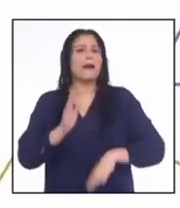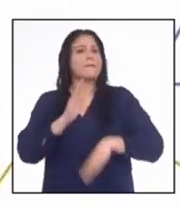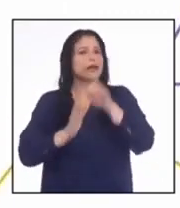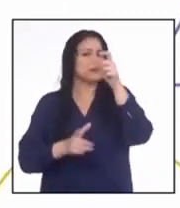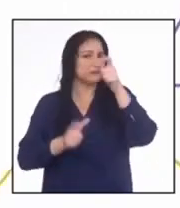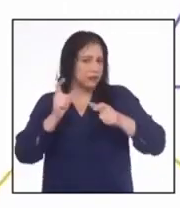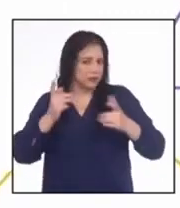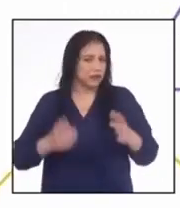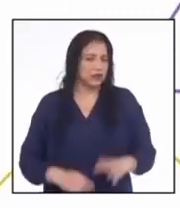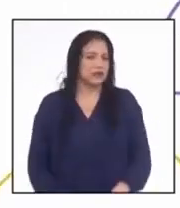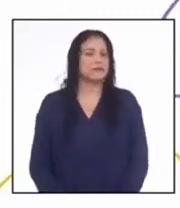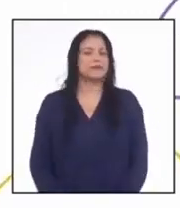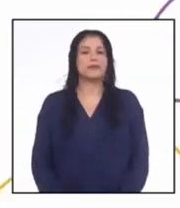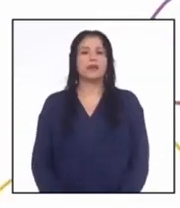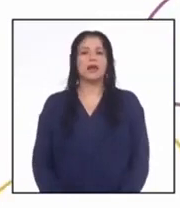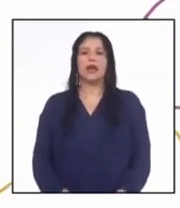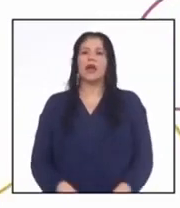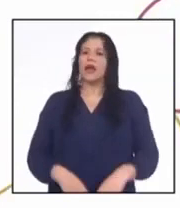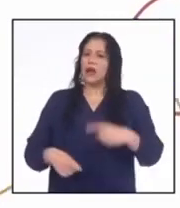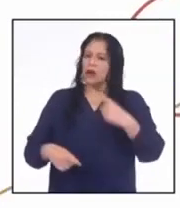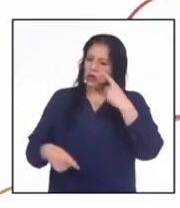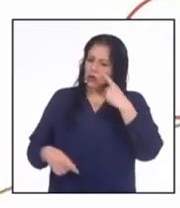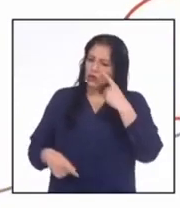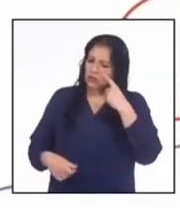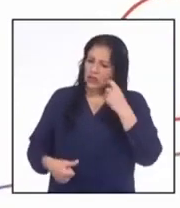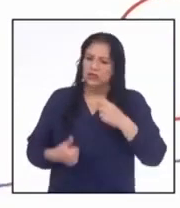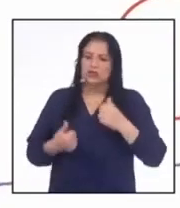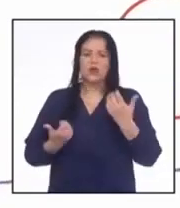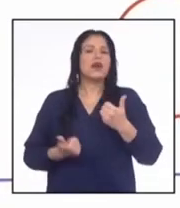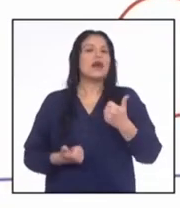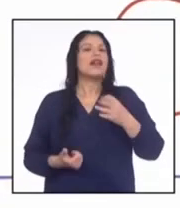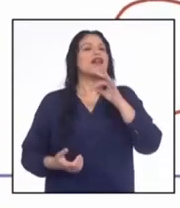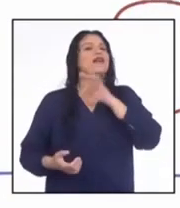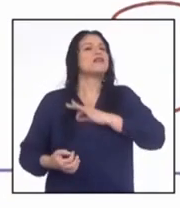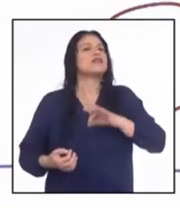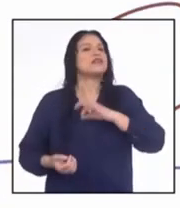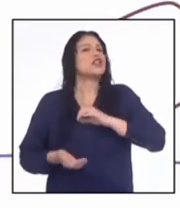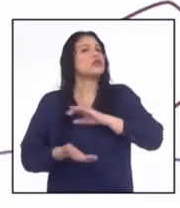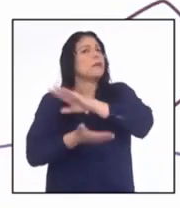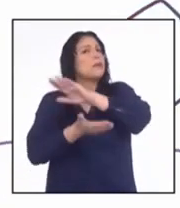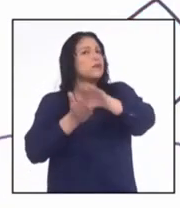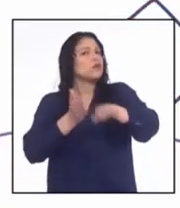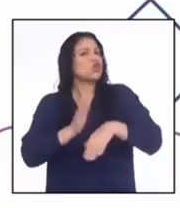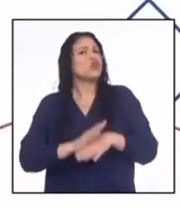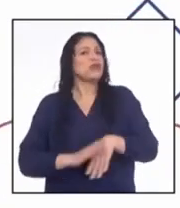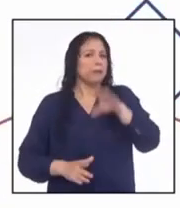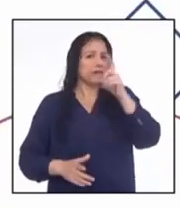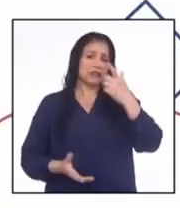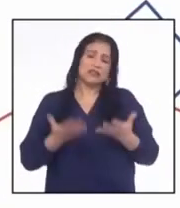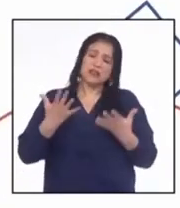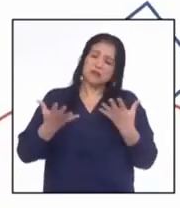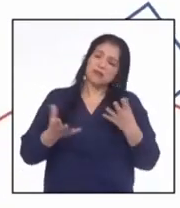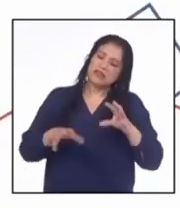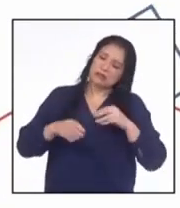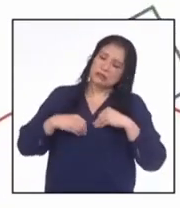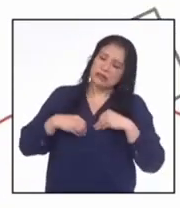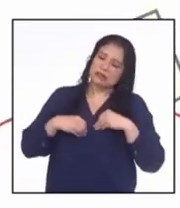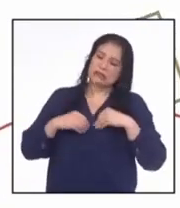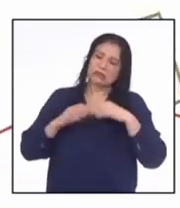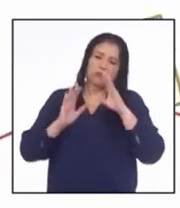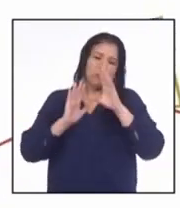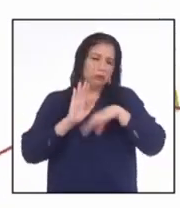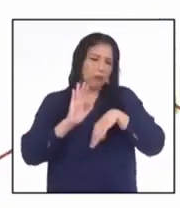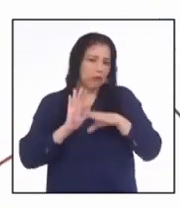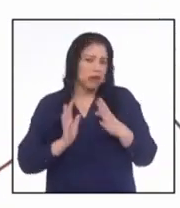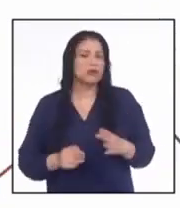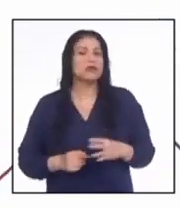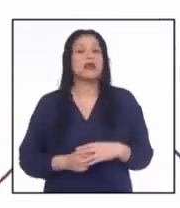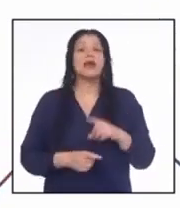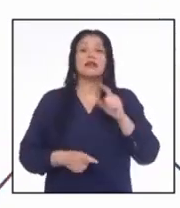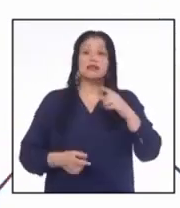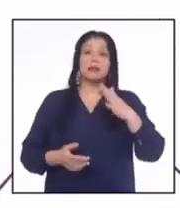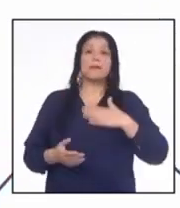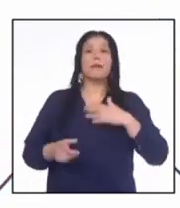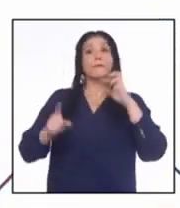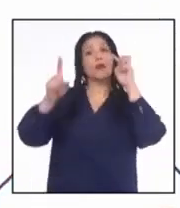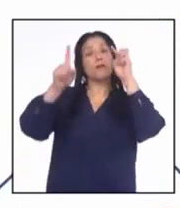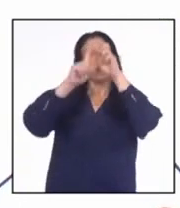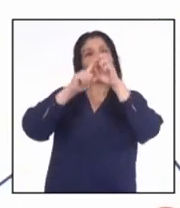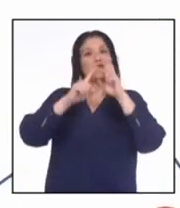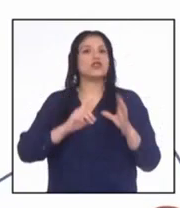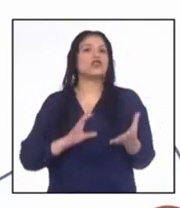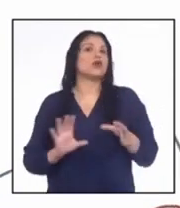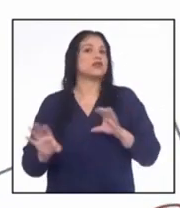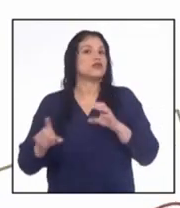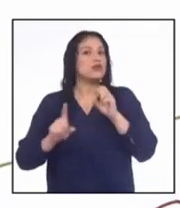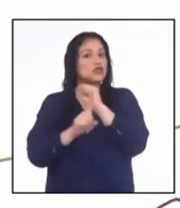de personas, reconociendo el bien mayor y o aceptando el mal menor. Si nuestro propósito es construir